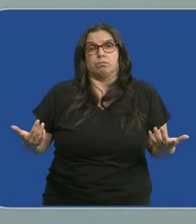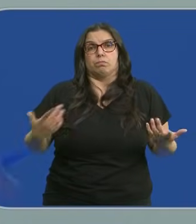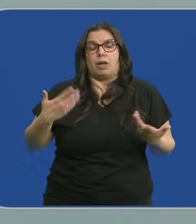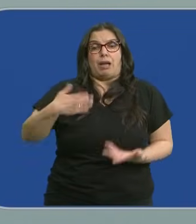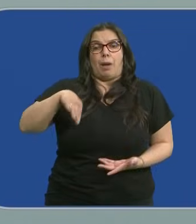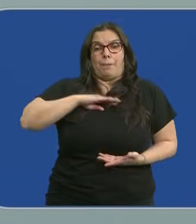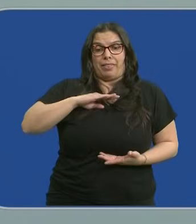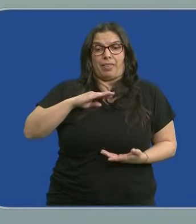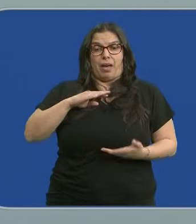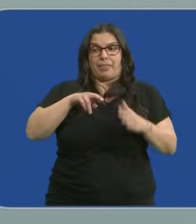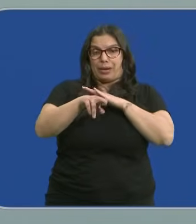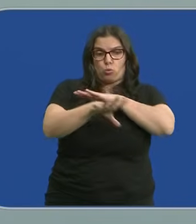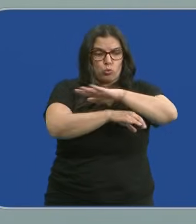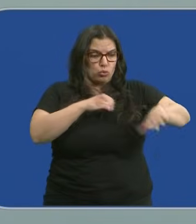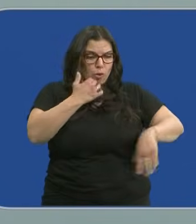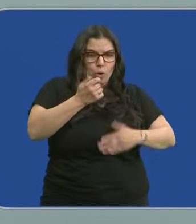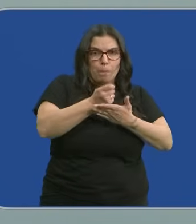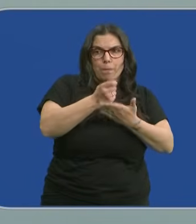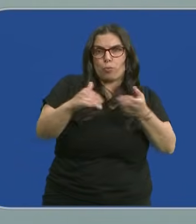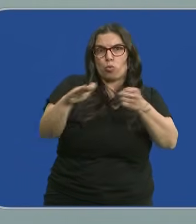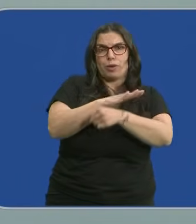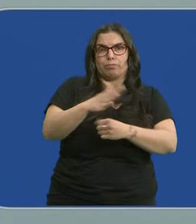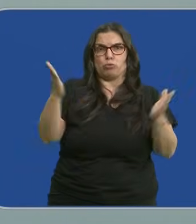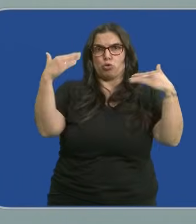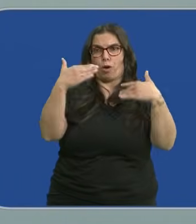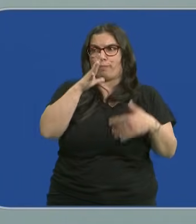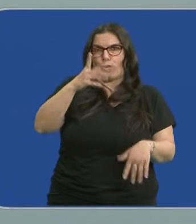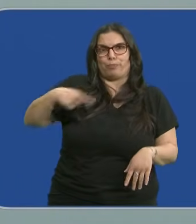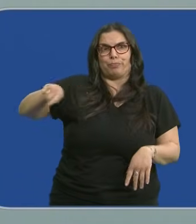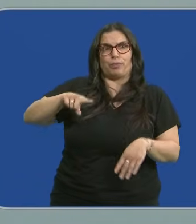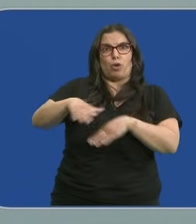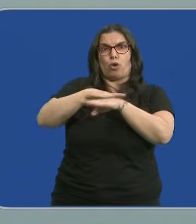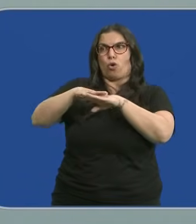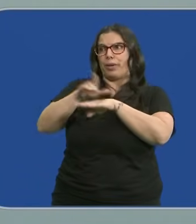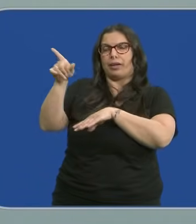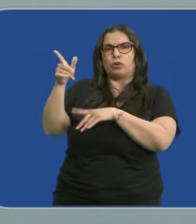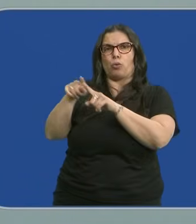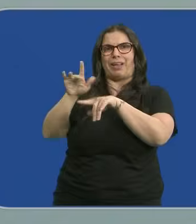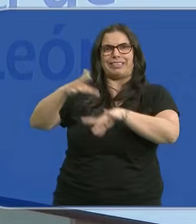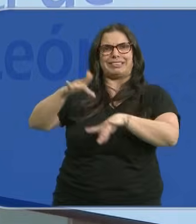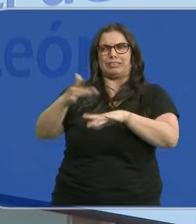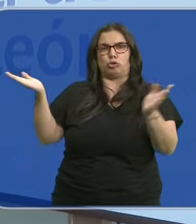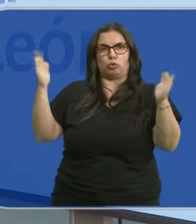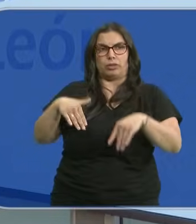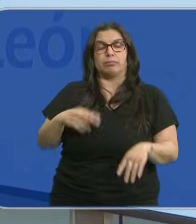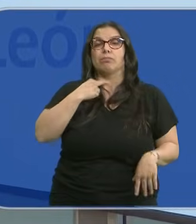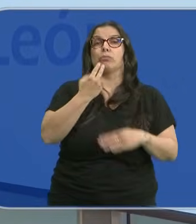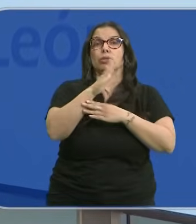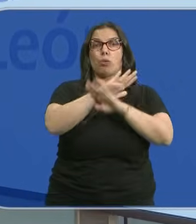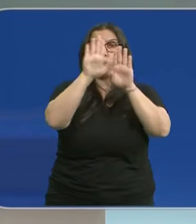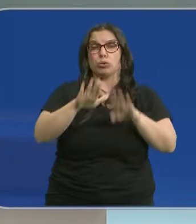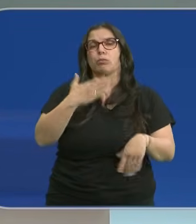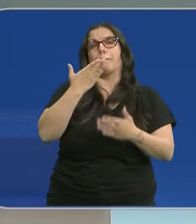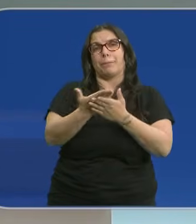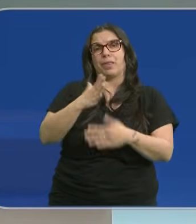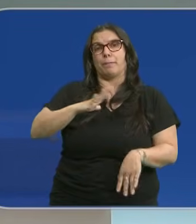ninguna capacidad de obtener recursos para abordar esta situación por parte de un gobierno que encontramos absolutamente insensible. Carriedo, por último, ha